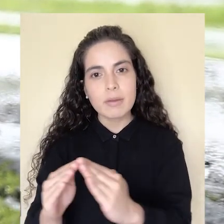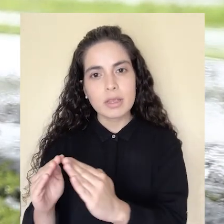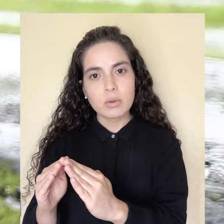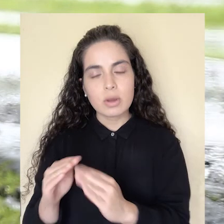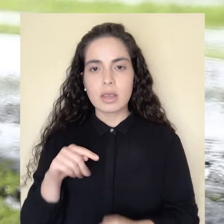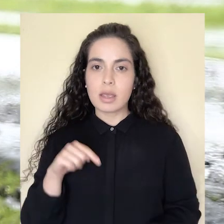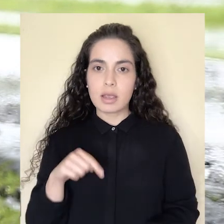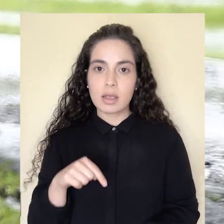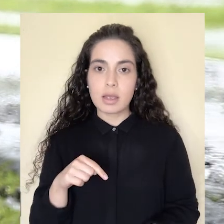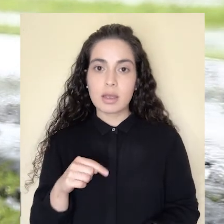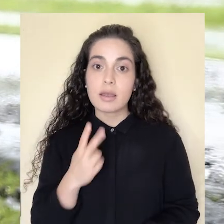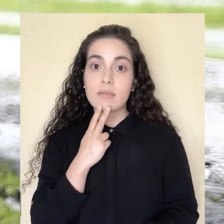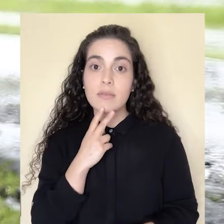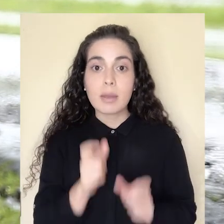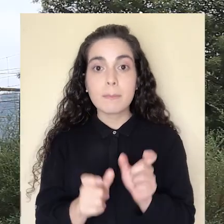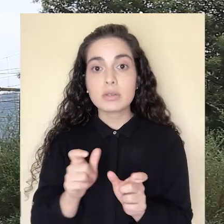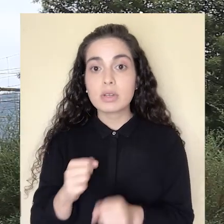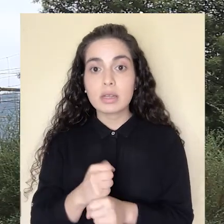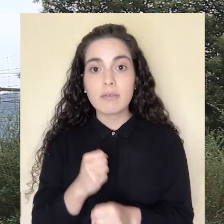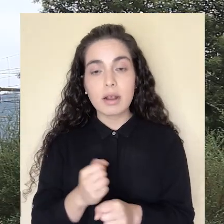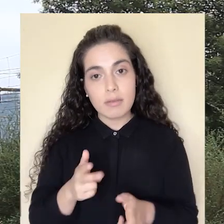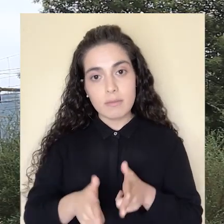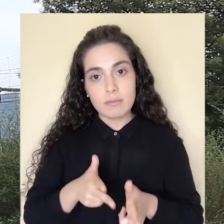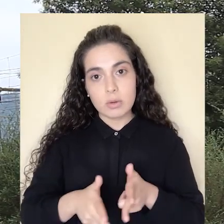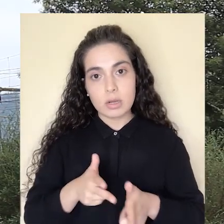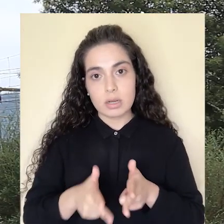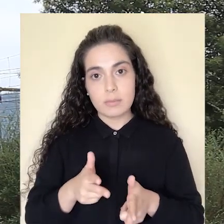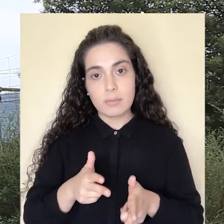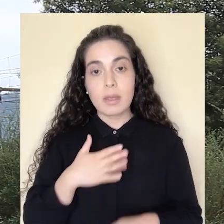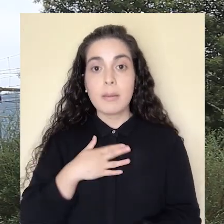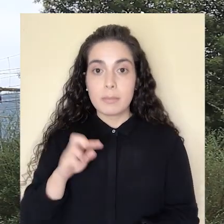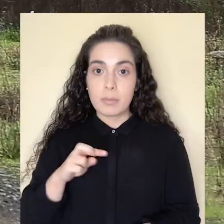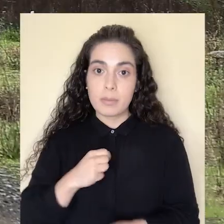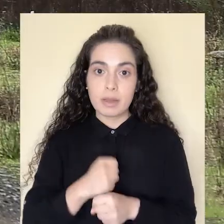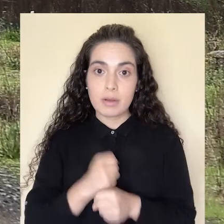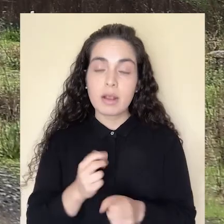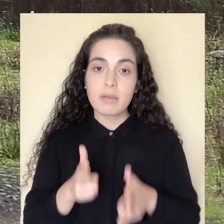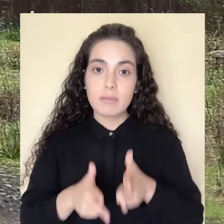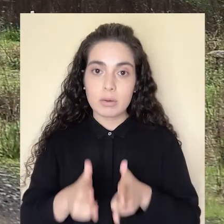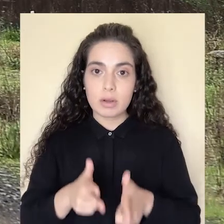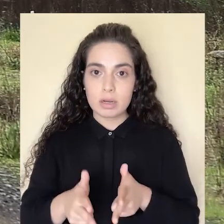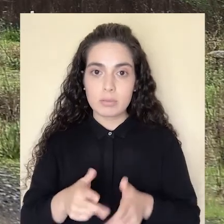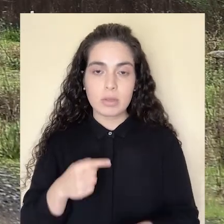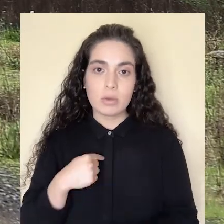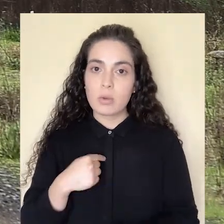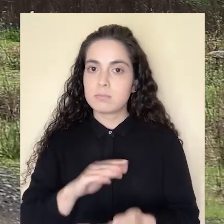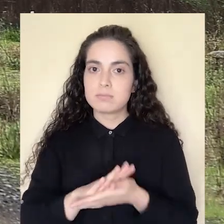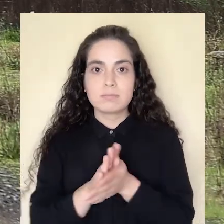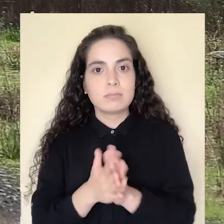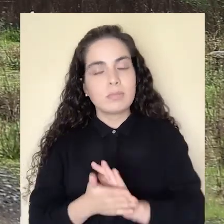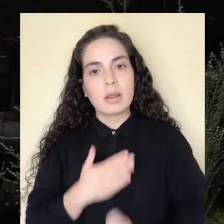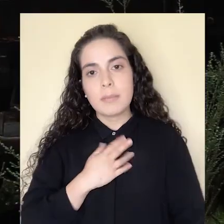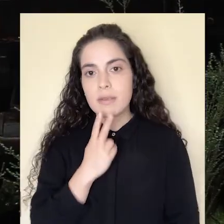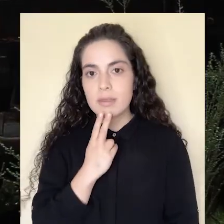eran, vivía gente de ferrocarriles, y mi papá trabajaba, entonces toda mi vida